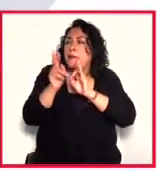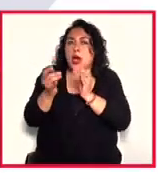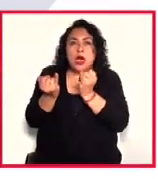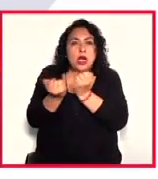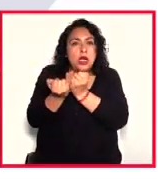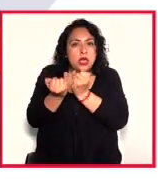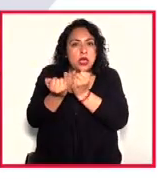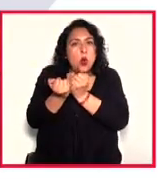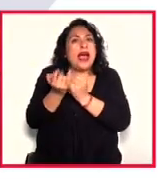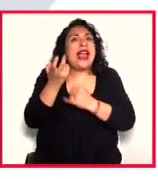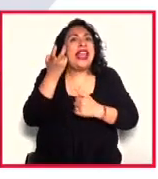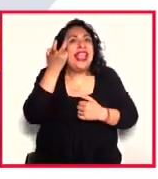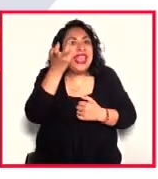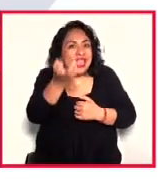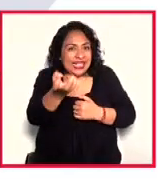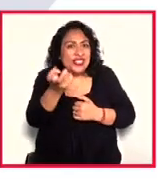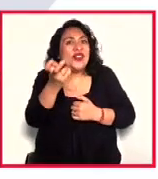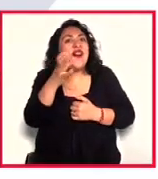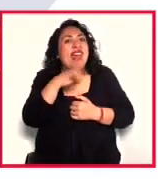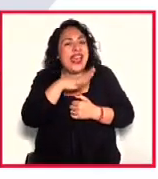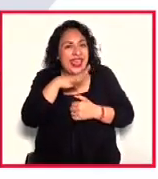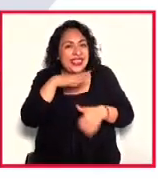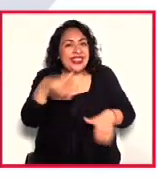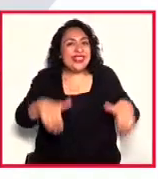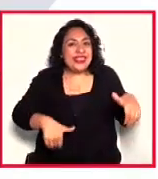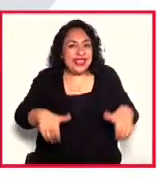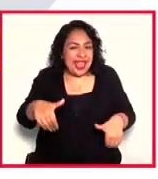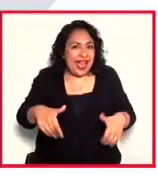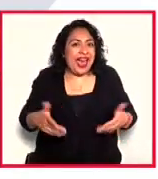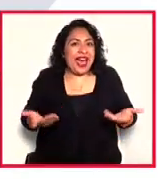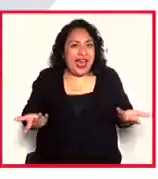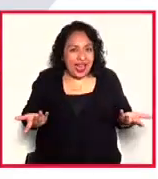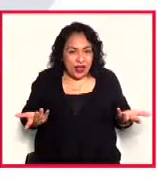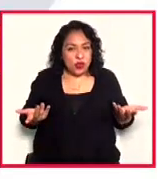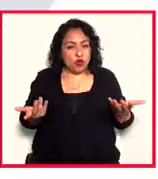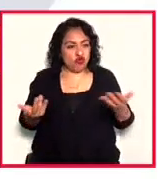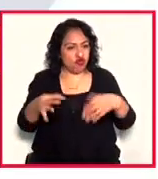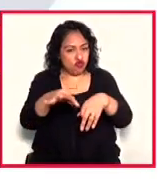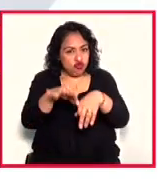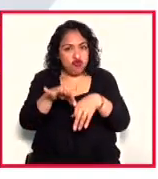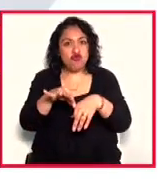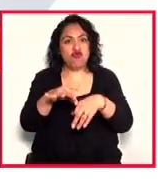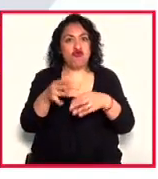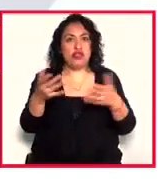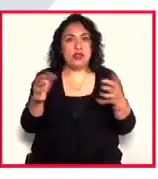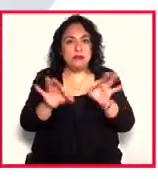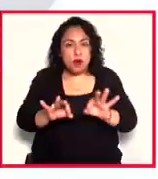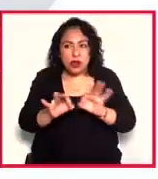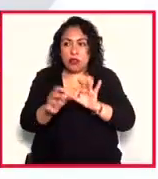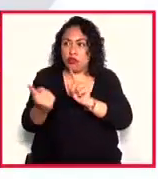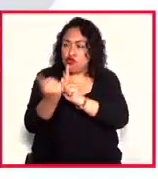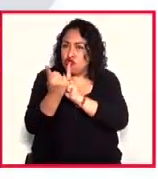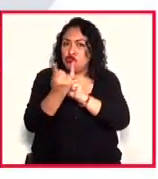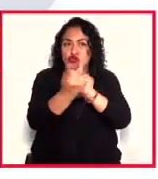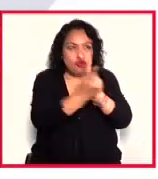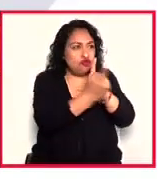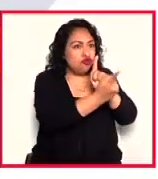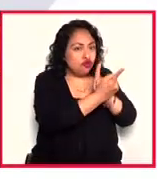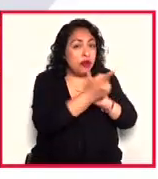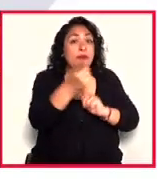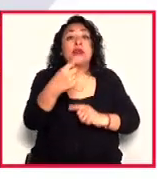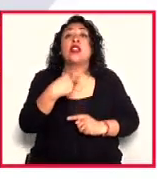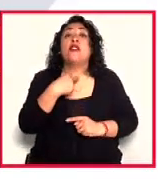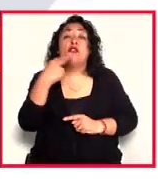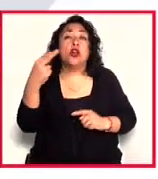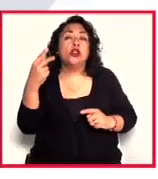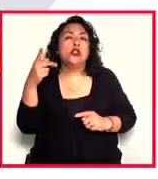donde yo digo que se cumple la condición del teatro sine qua non, que es la presencia, el arte de la presencia. La voz se grabó